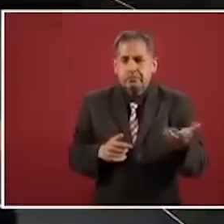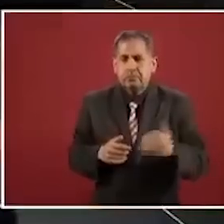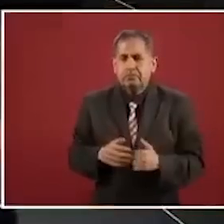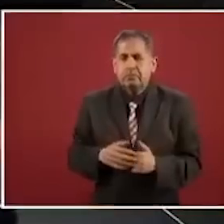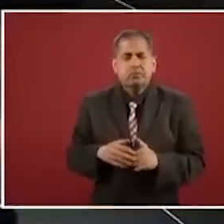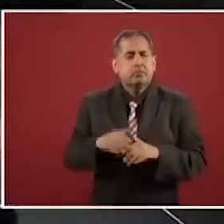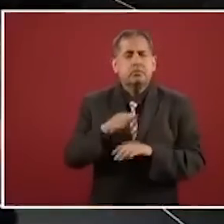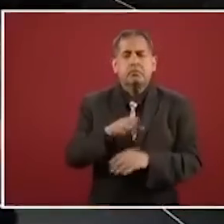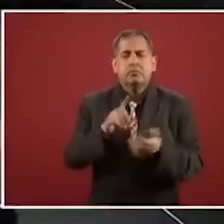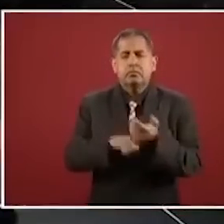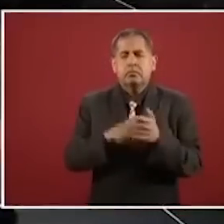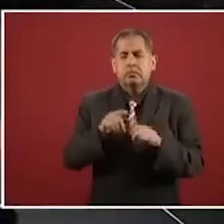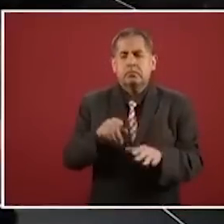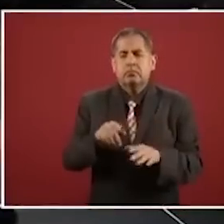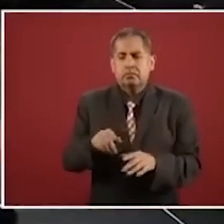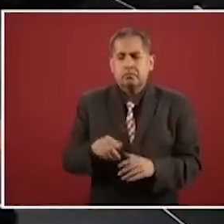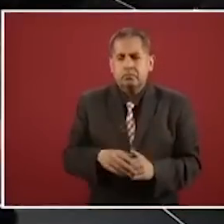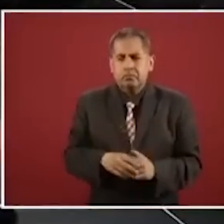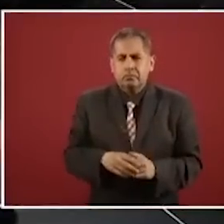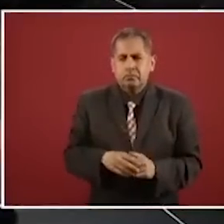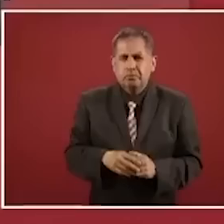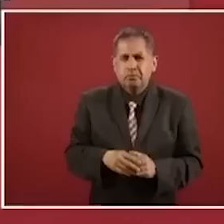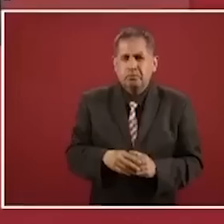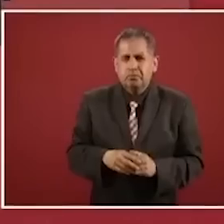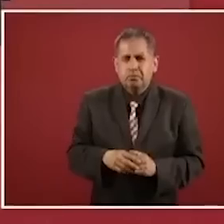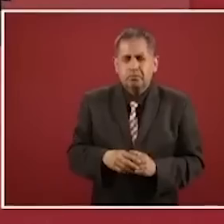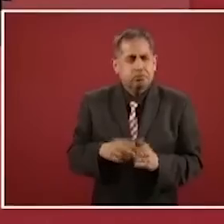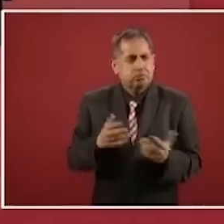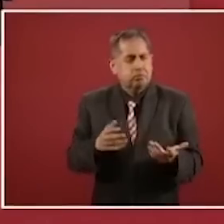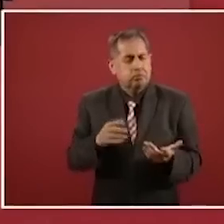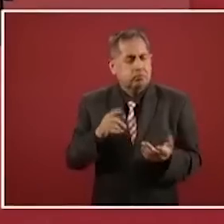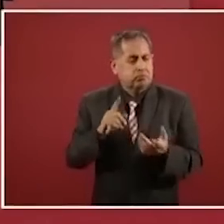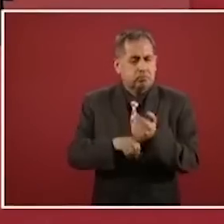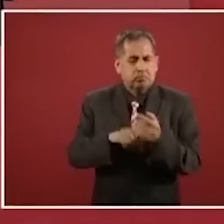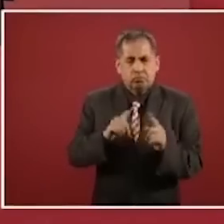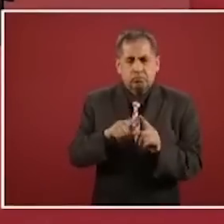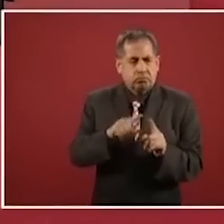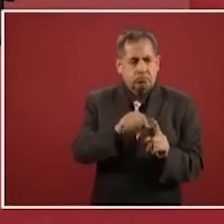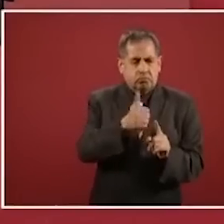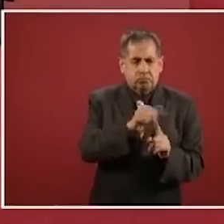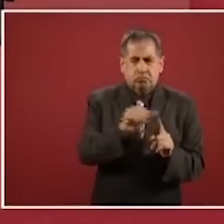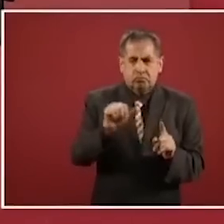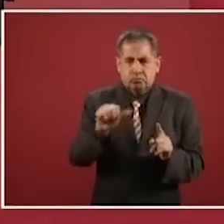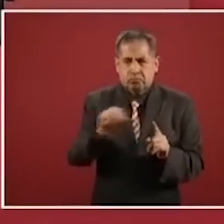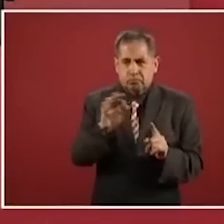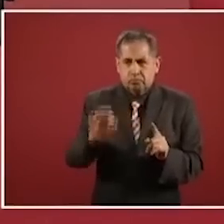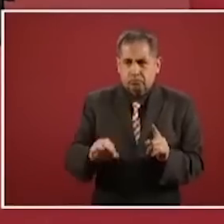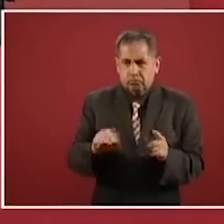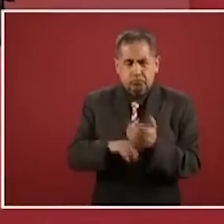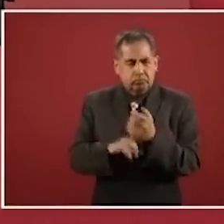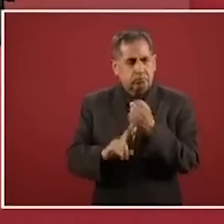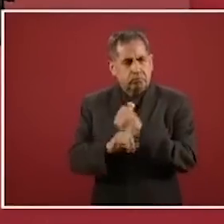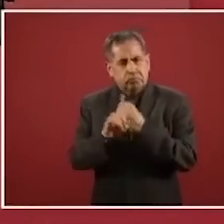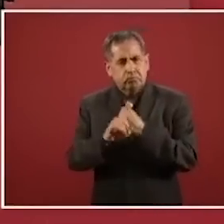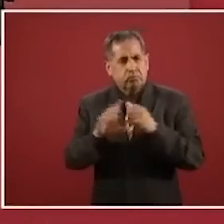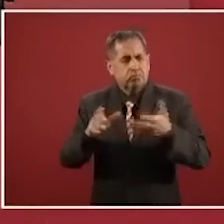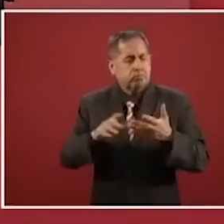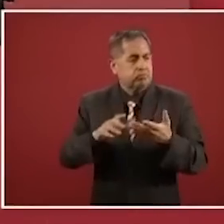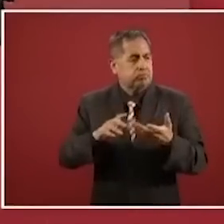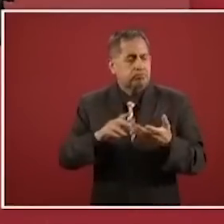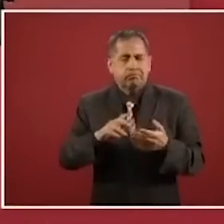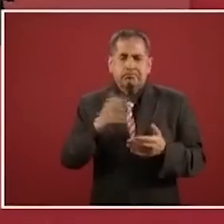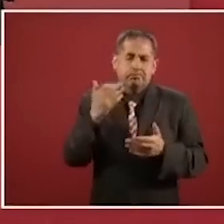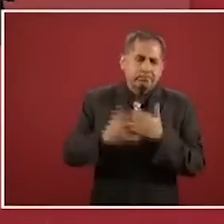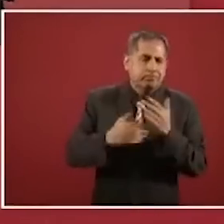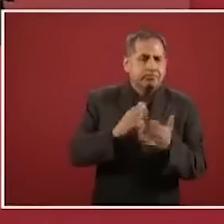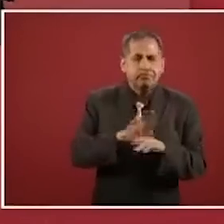en materia de aquí, digamos que es 11-16%. Hay un problema serio de cartera vencida